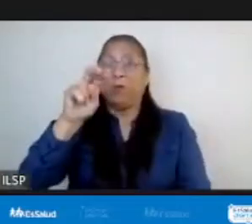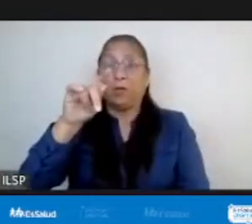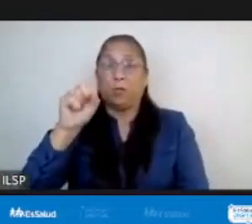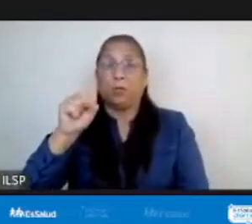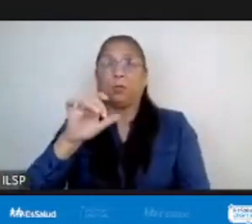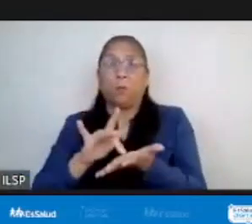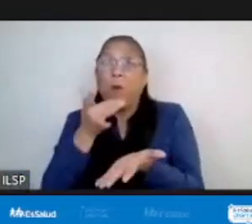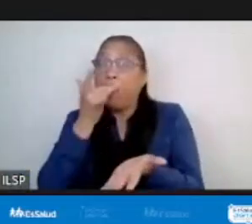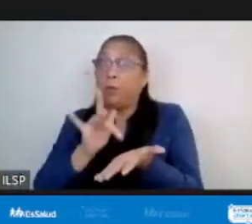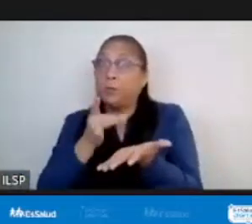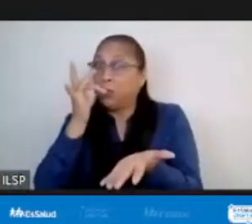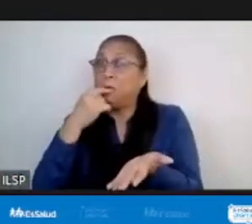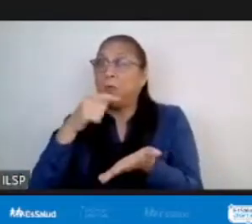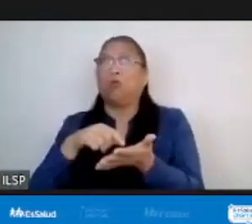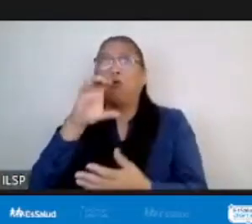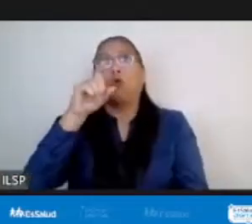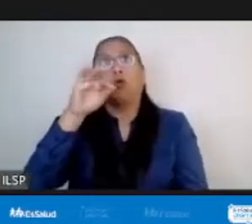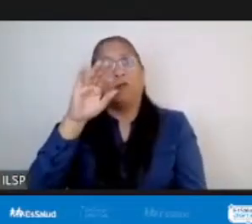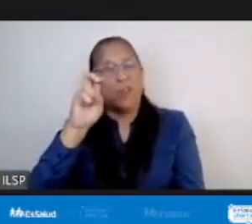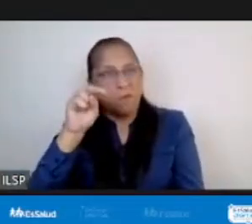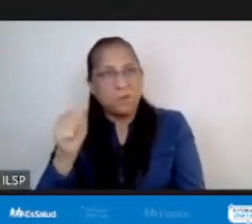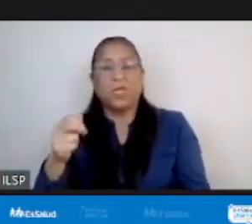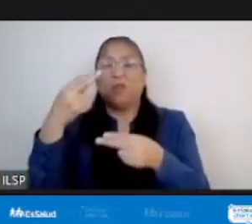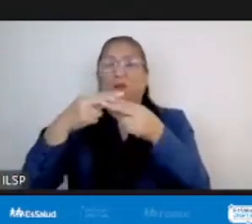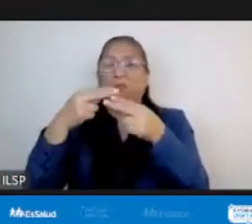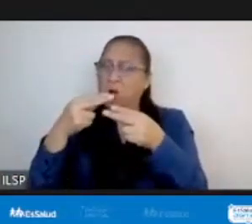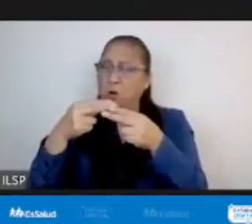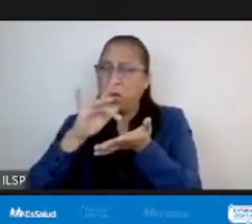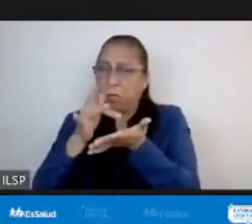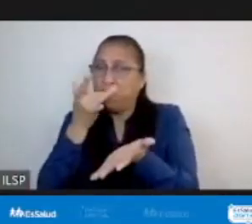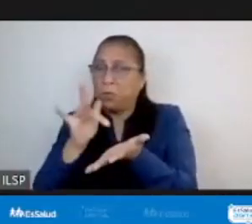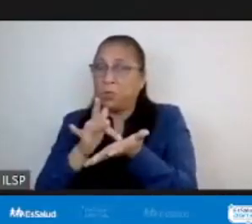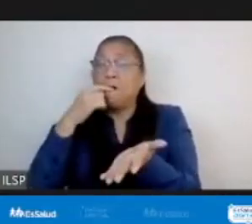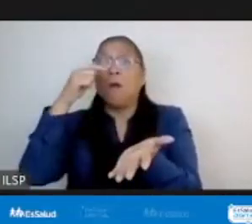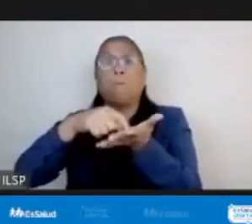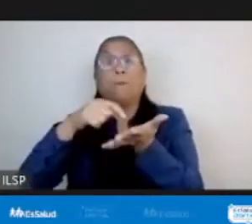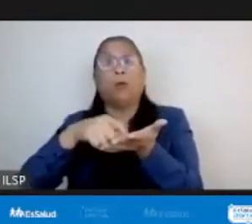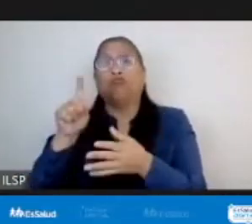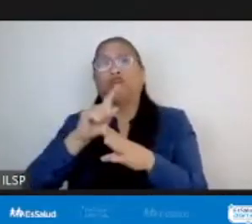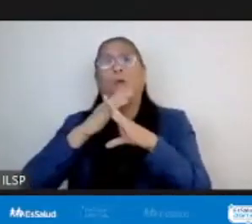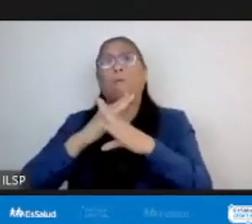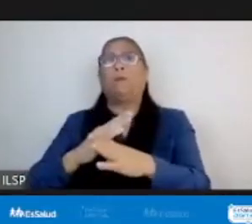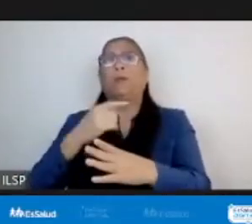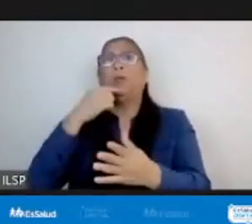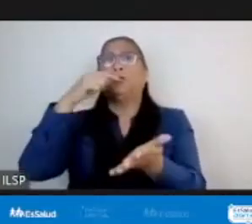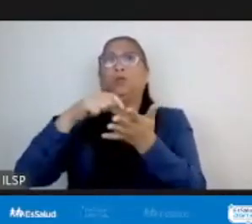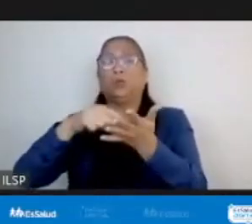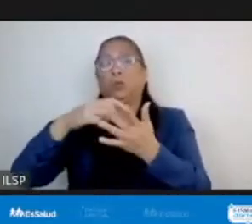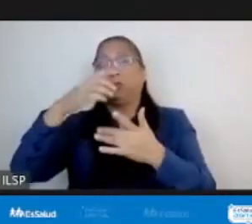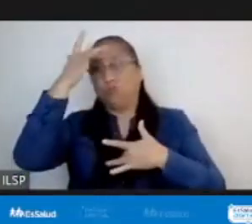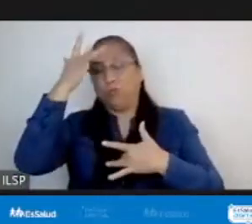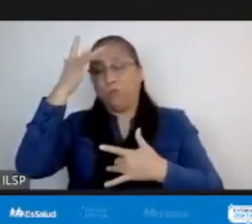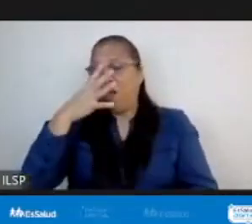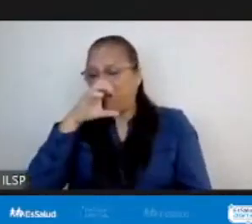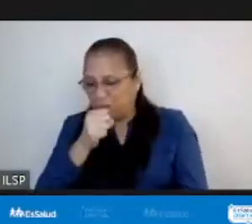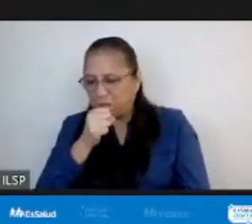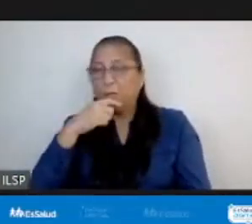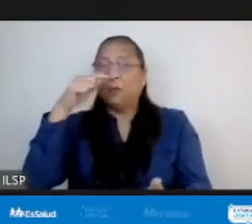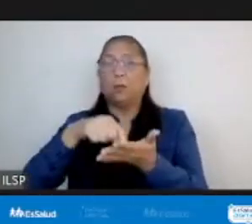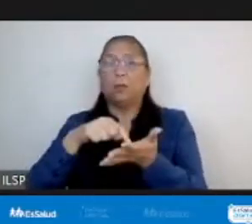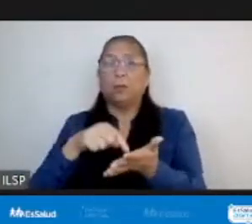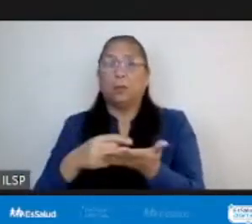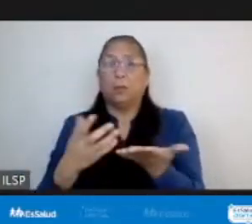antihistamínicos como clorfenamina, cetiricina, ese tipo de medicamentos, pero no te voy a prevenir si estás con un resfriado. Si estás un resfriado y te da un